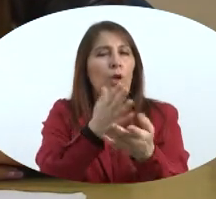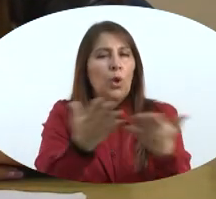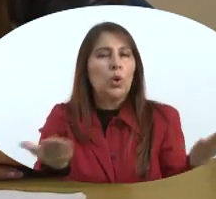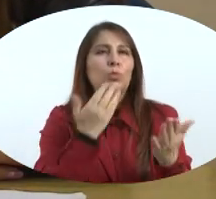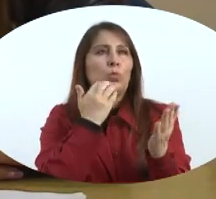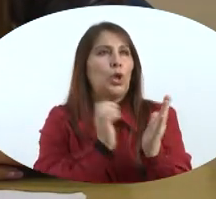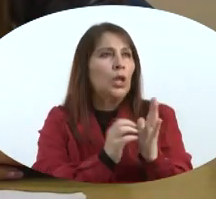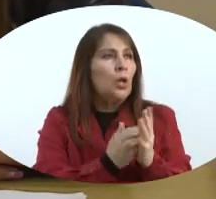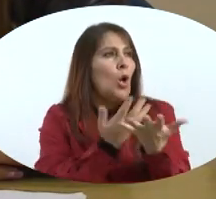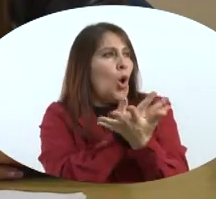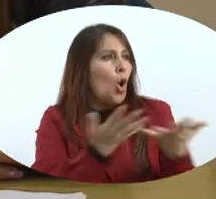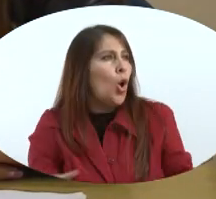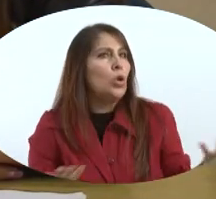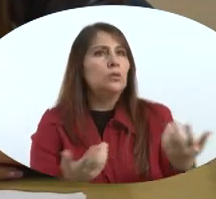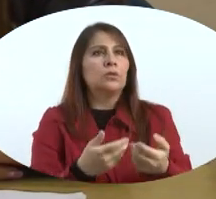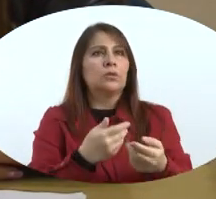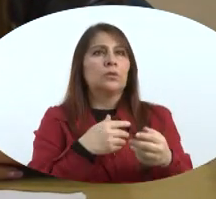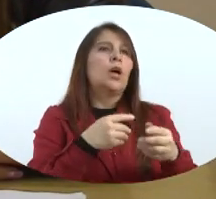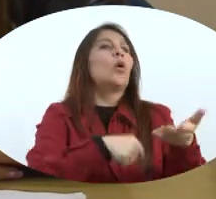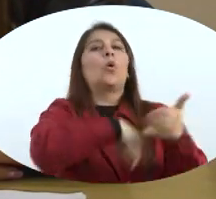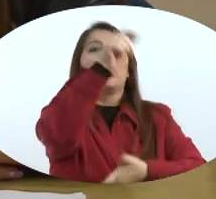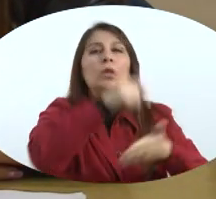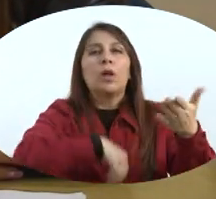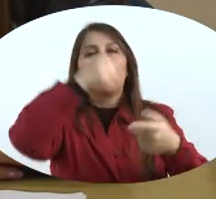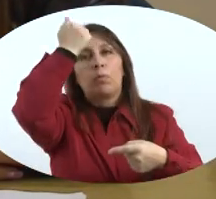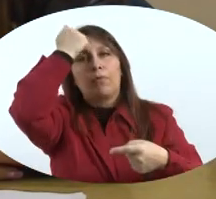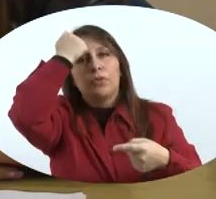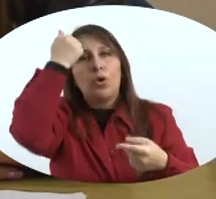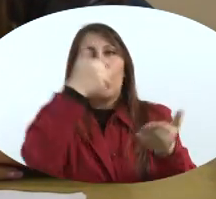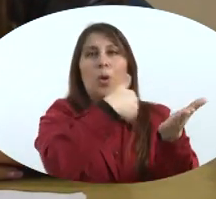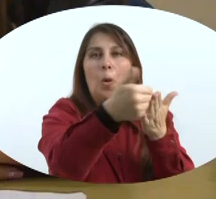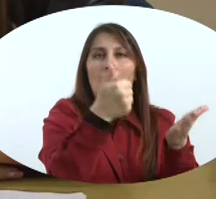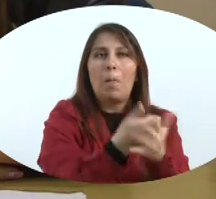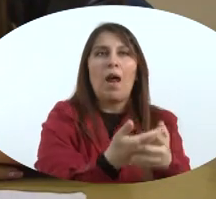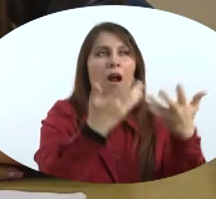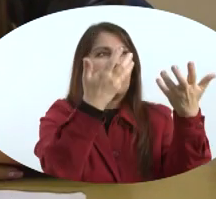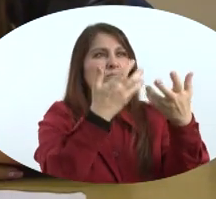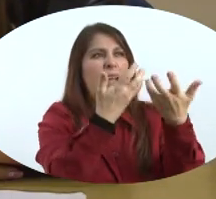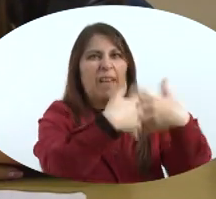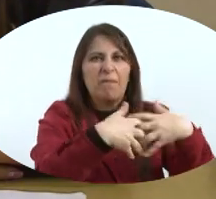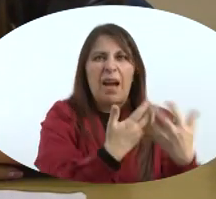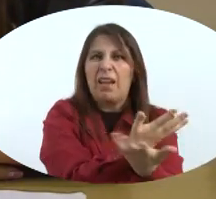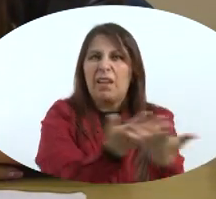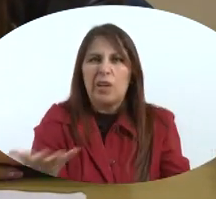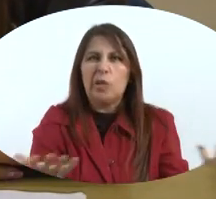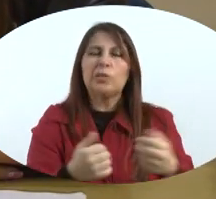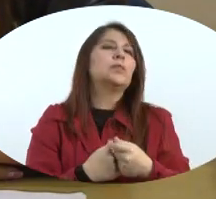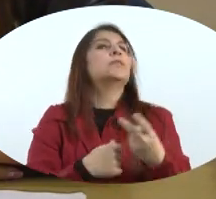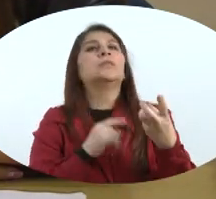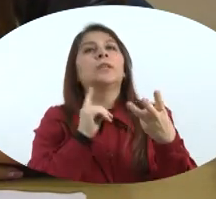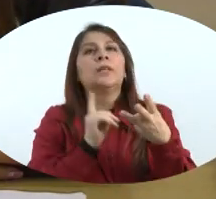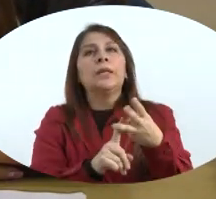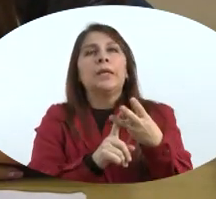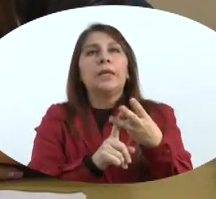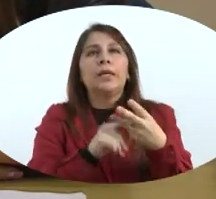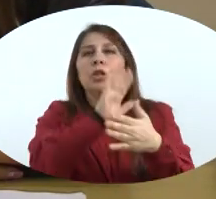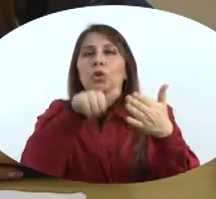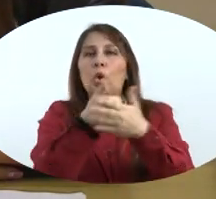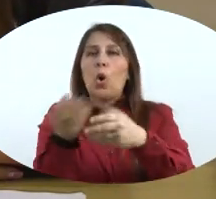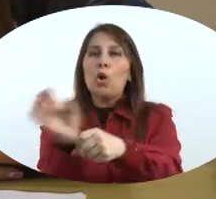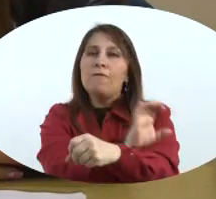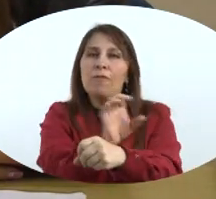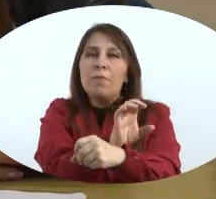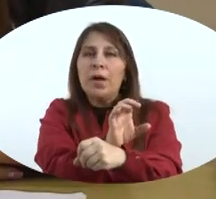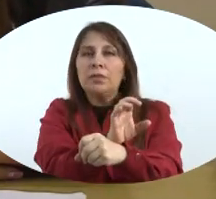equipamiento de la universidad la contratación de profesores una cosa que es importantísima y es todo lo concerniente a las plataformas de información